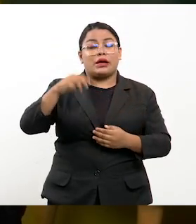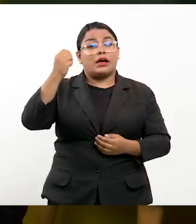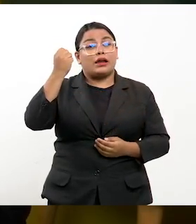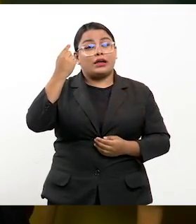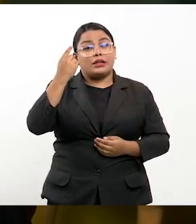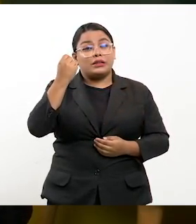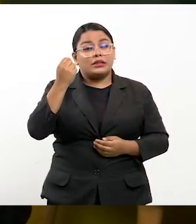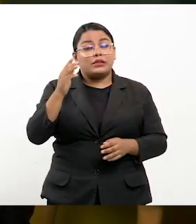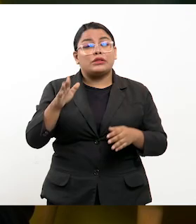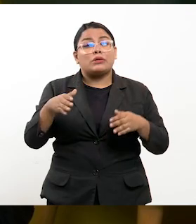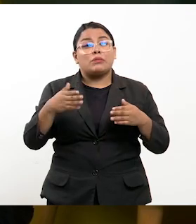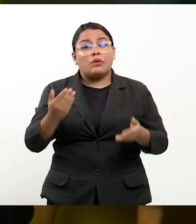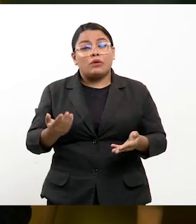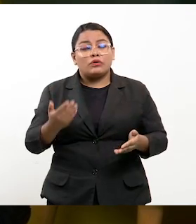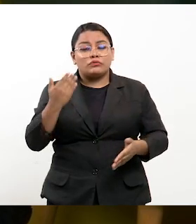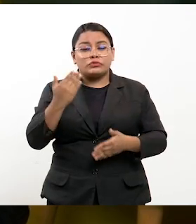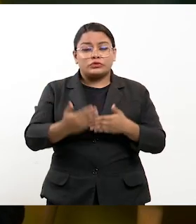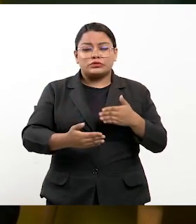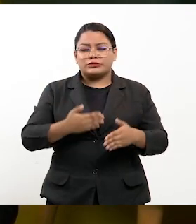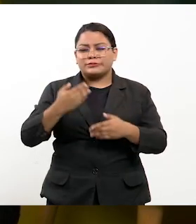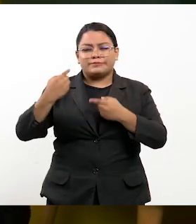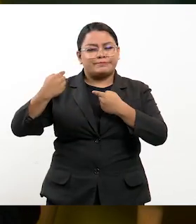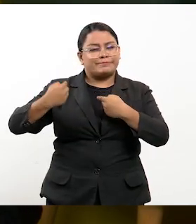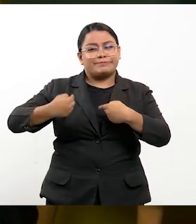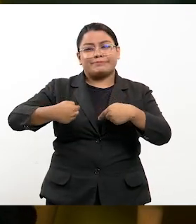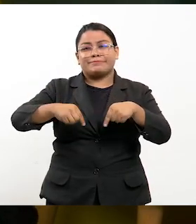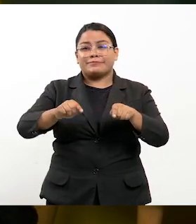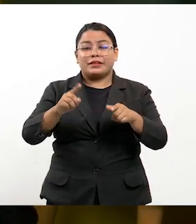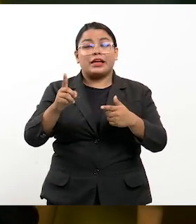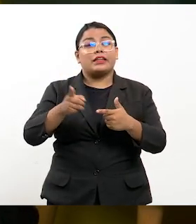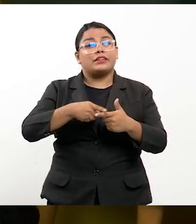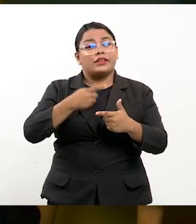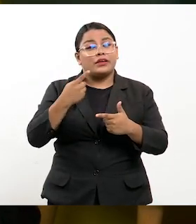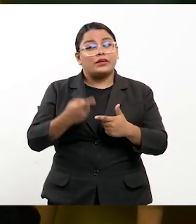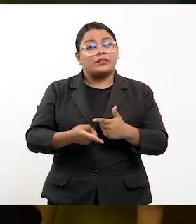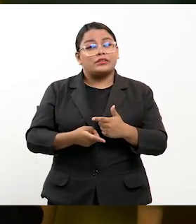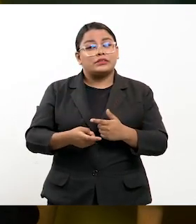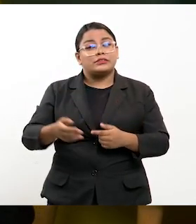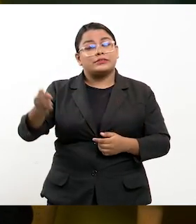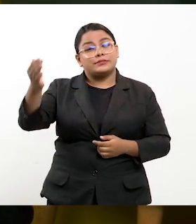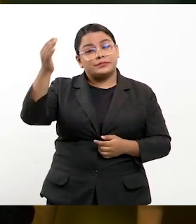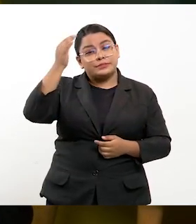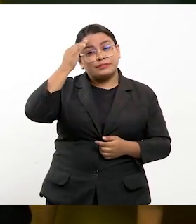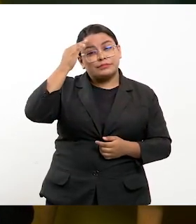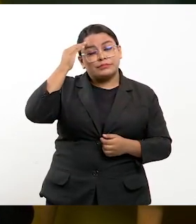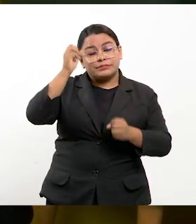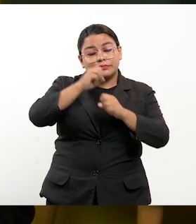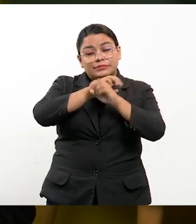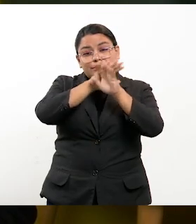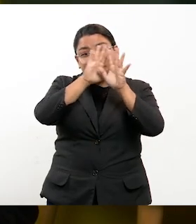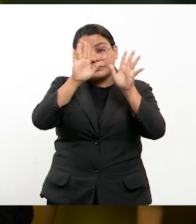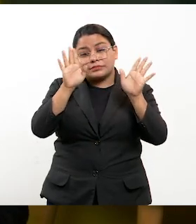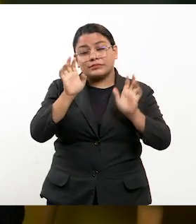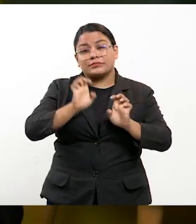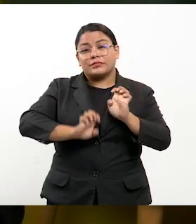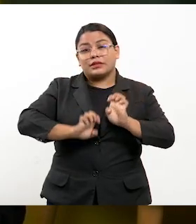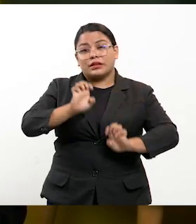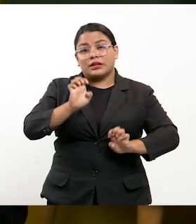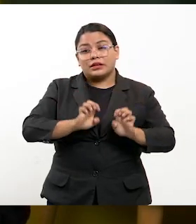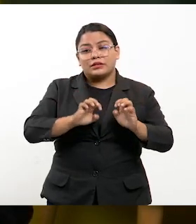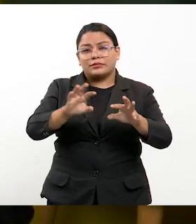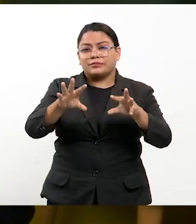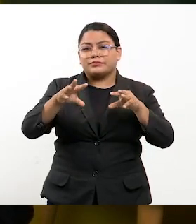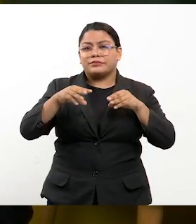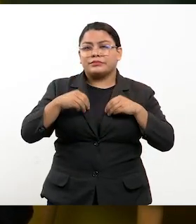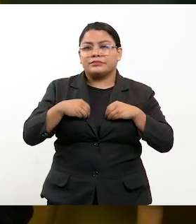reflexivo, ya que es un proceso constante. Por lo tanto, debemos tener en cuenta que la evaluación